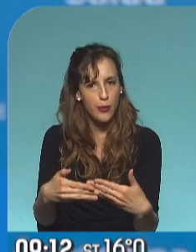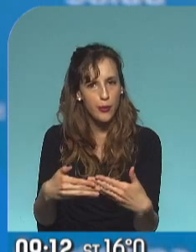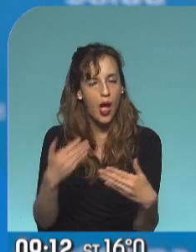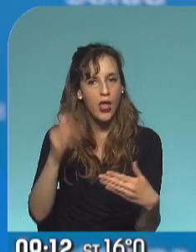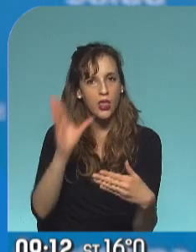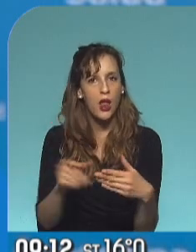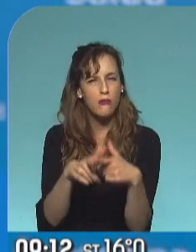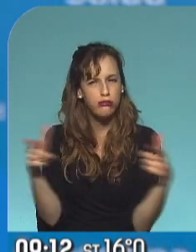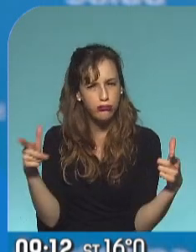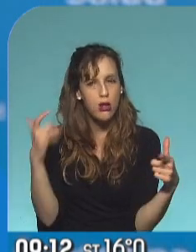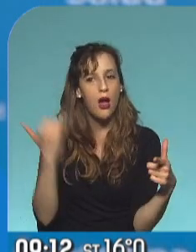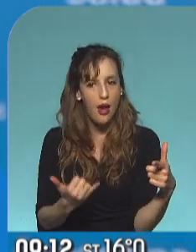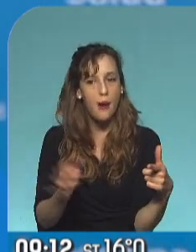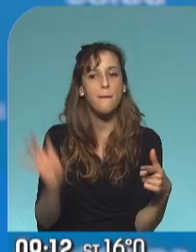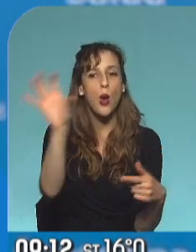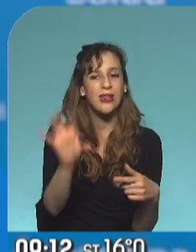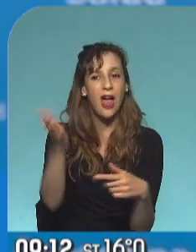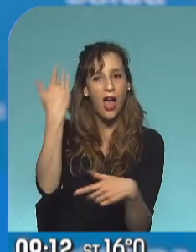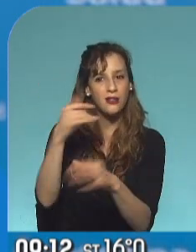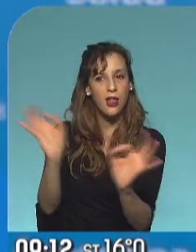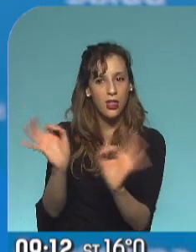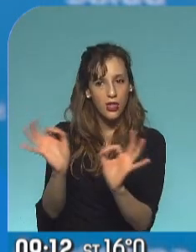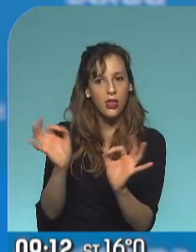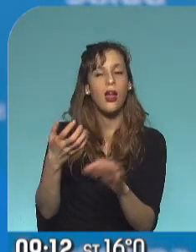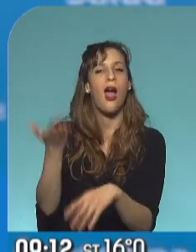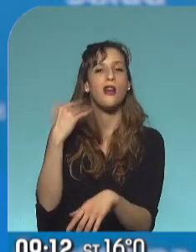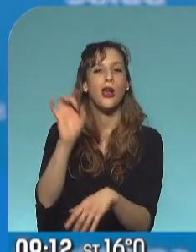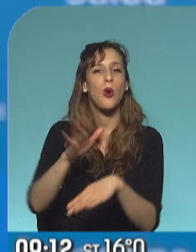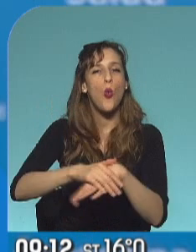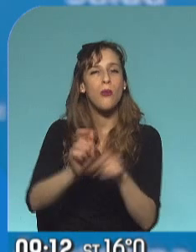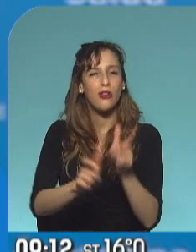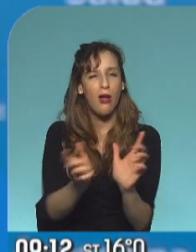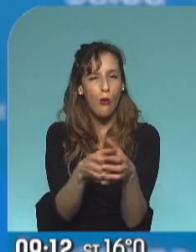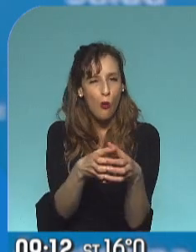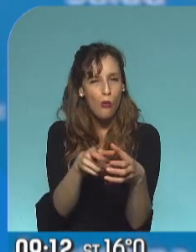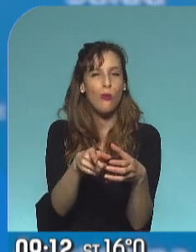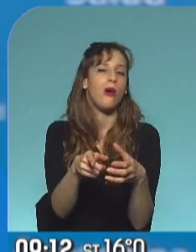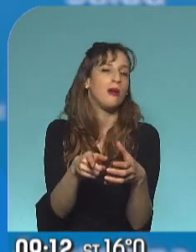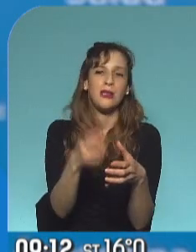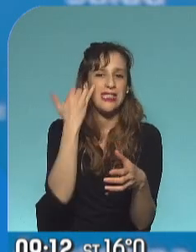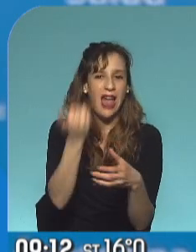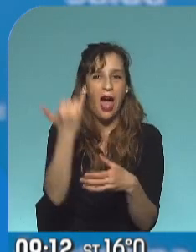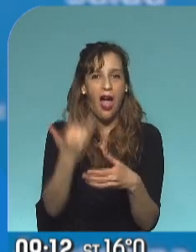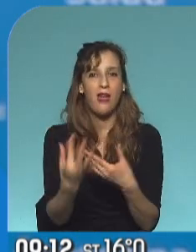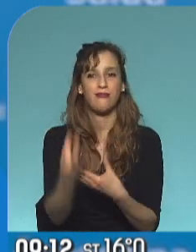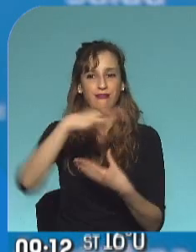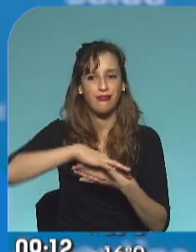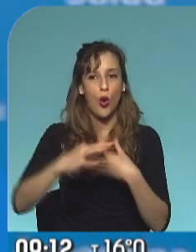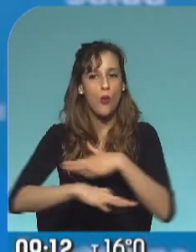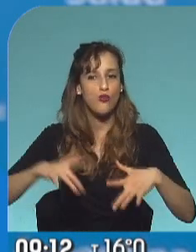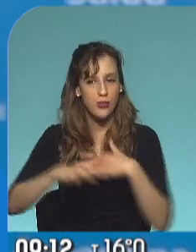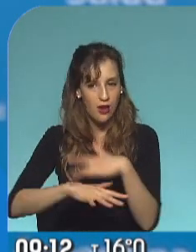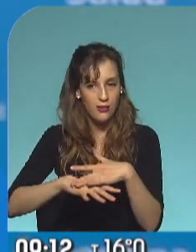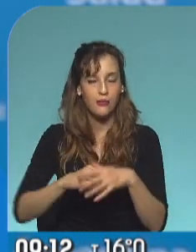país en las provincias donde no había casos donde había solo conglomerados están ya teniendo transmisión comunitaria y sin